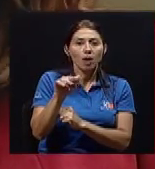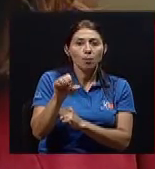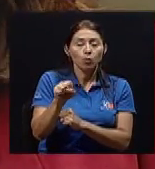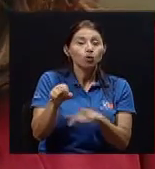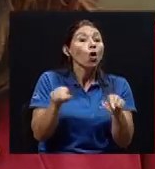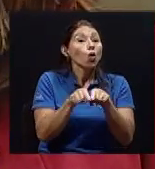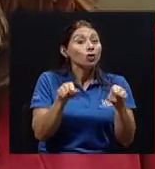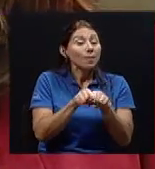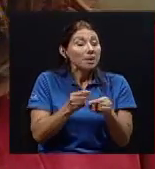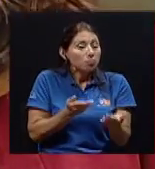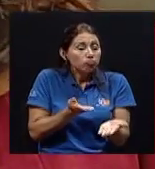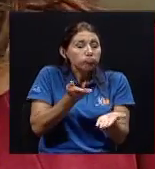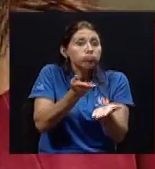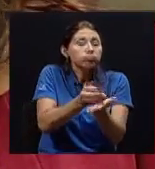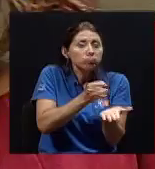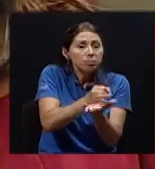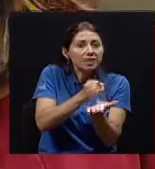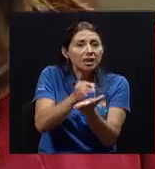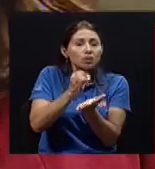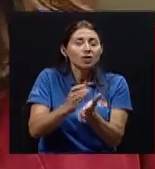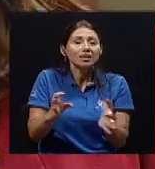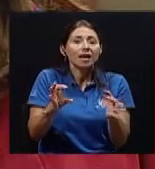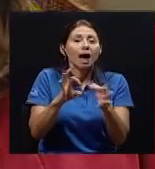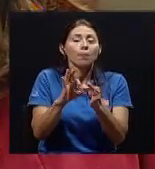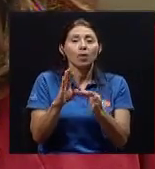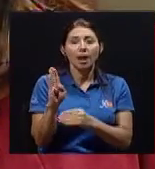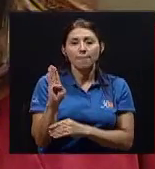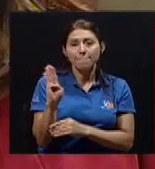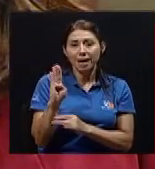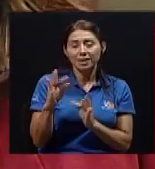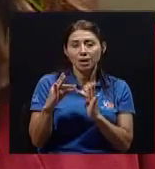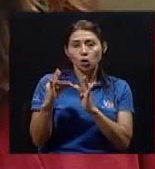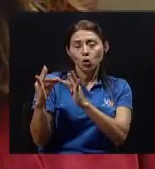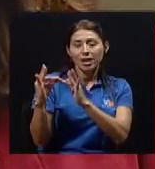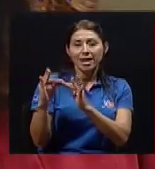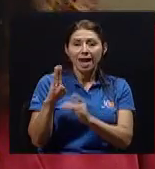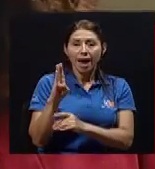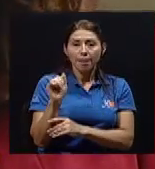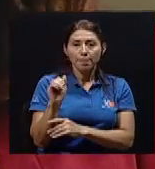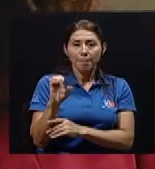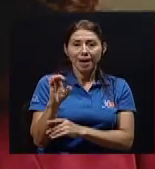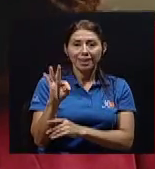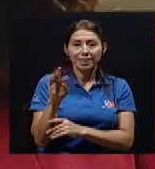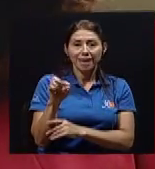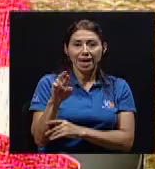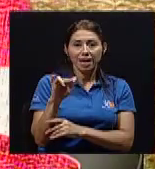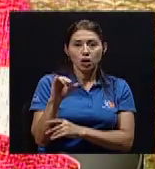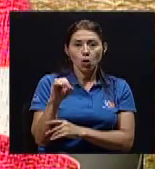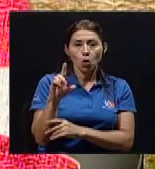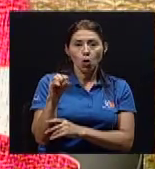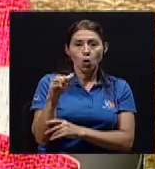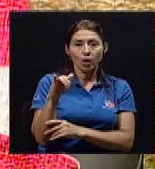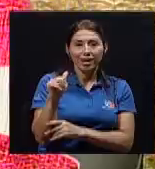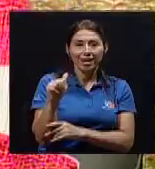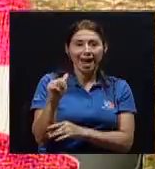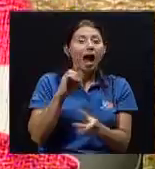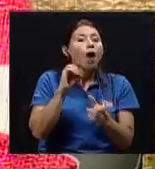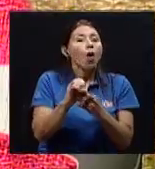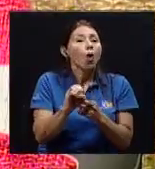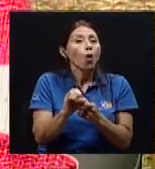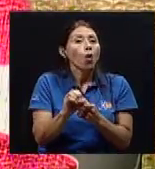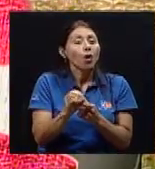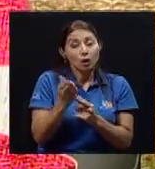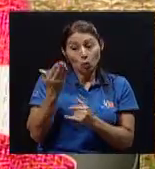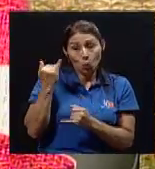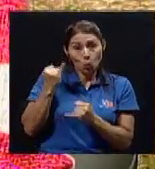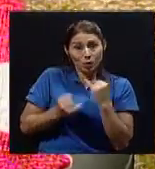la bacteriología, o este último aporte que al que hago referencia, que se refiere